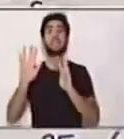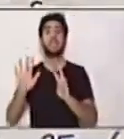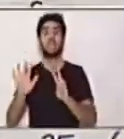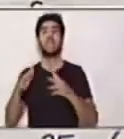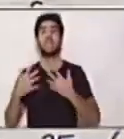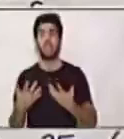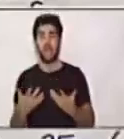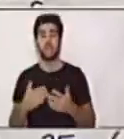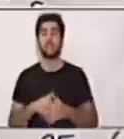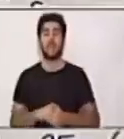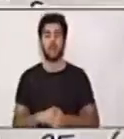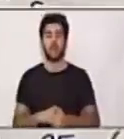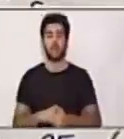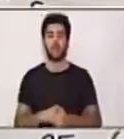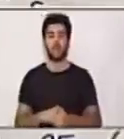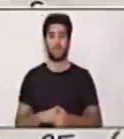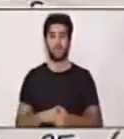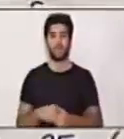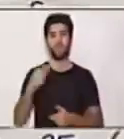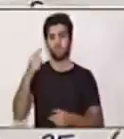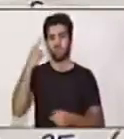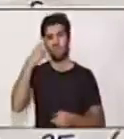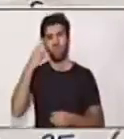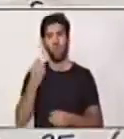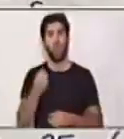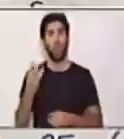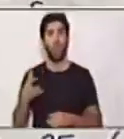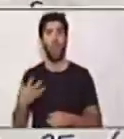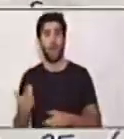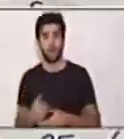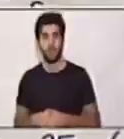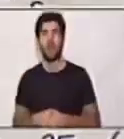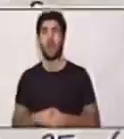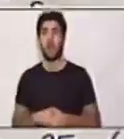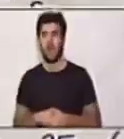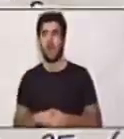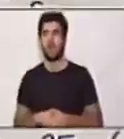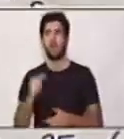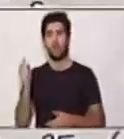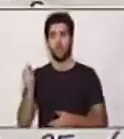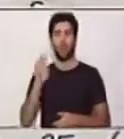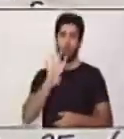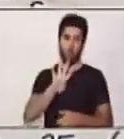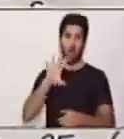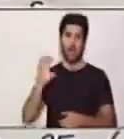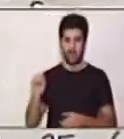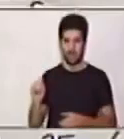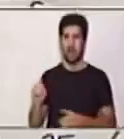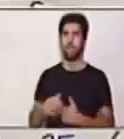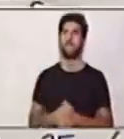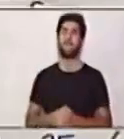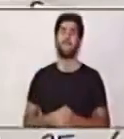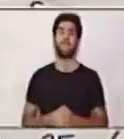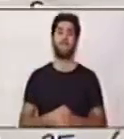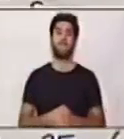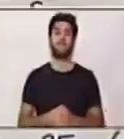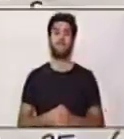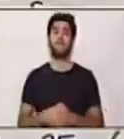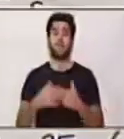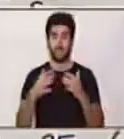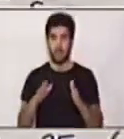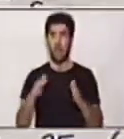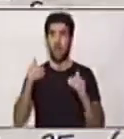Más la amplitud, que es 7, este termina en 40.